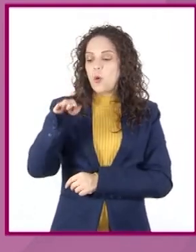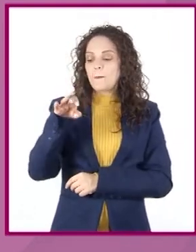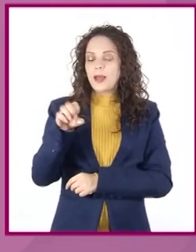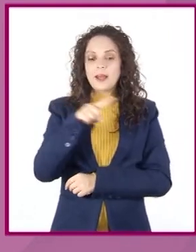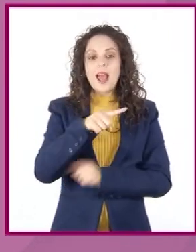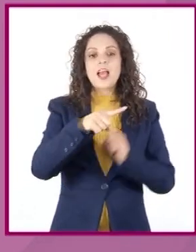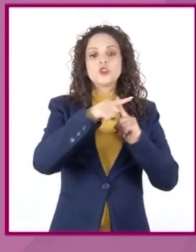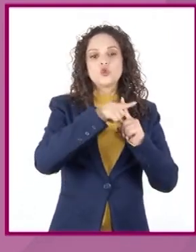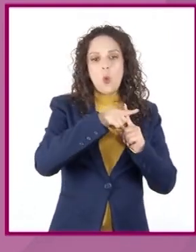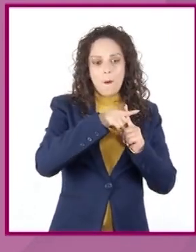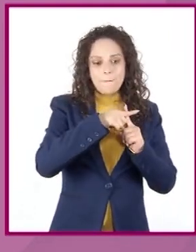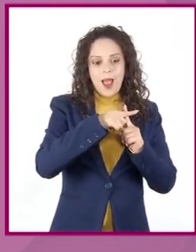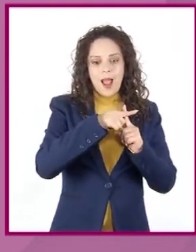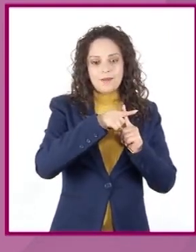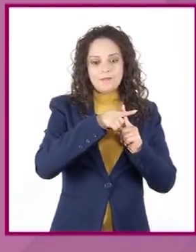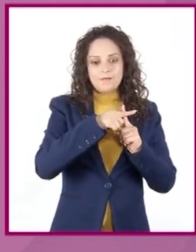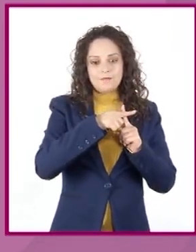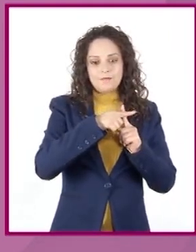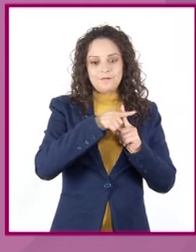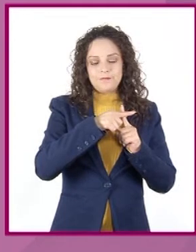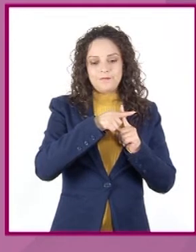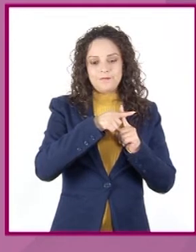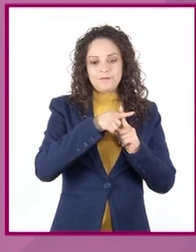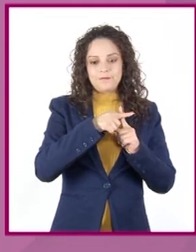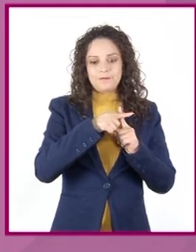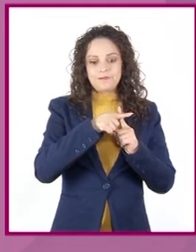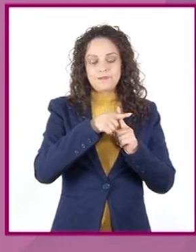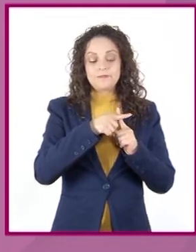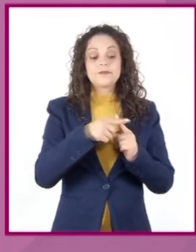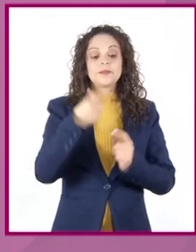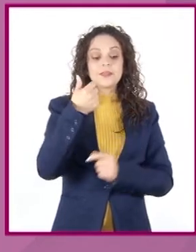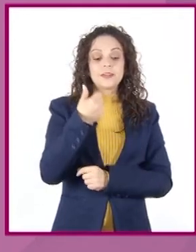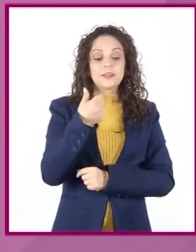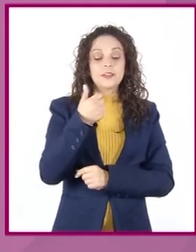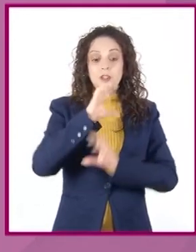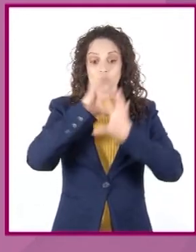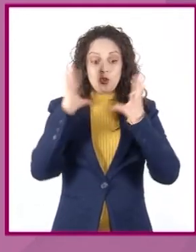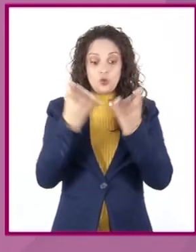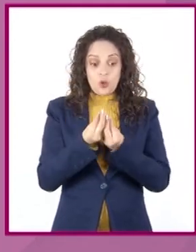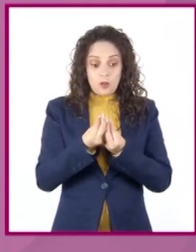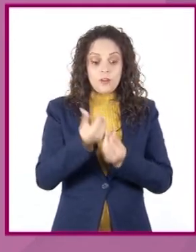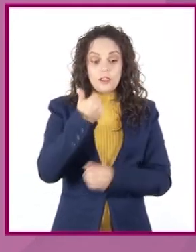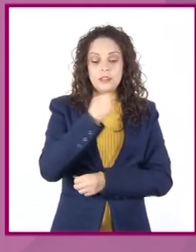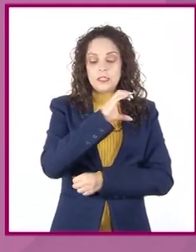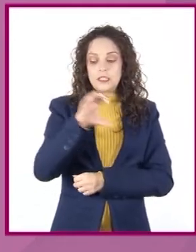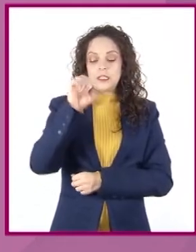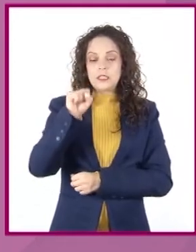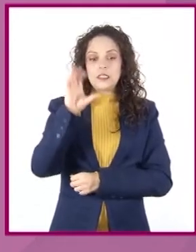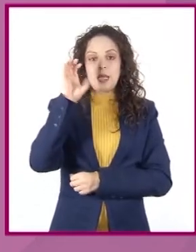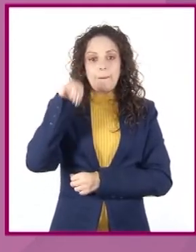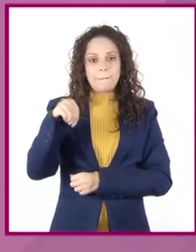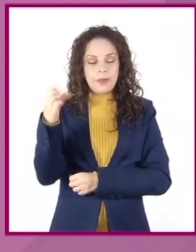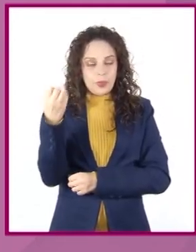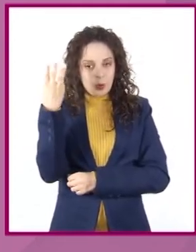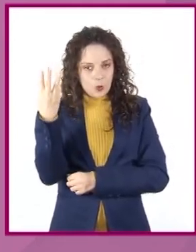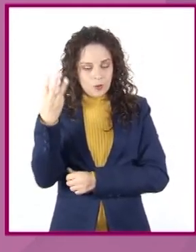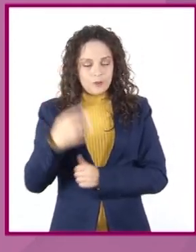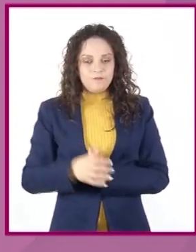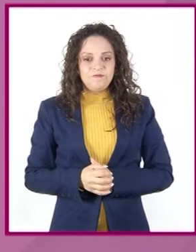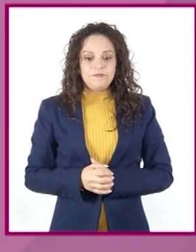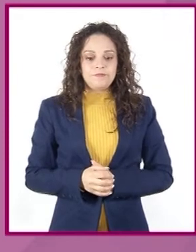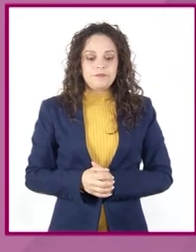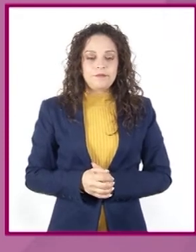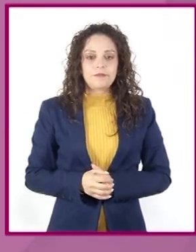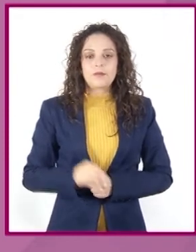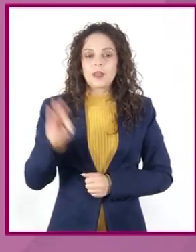total, el volumen del prisma trapezoidal es de 660 centímetros cúbicos. Y si ahora le